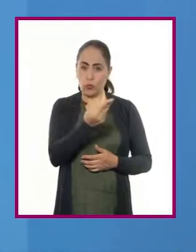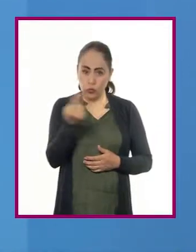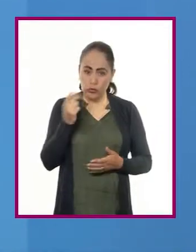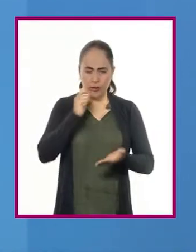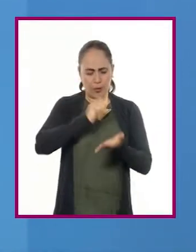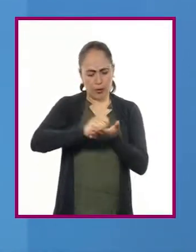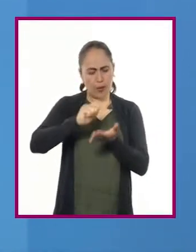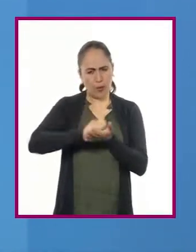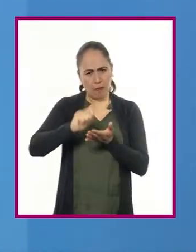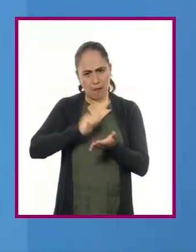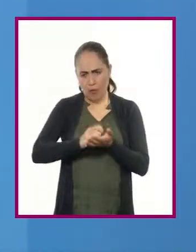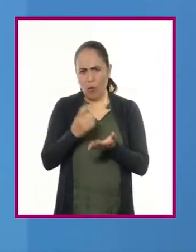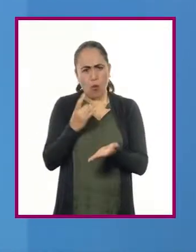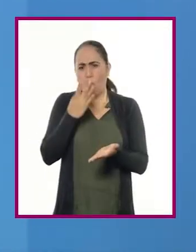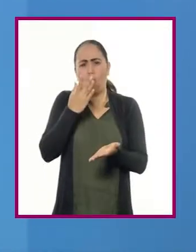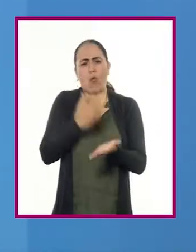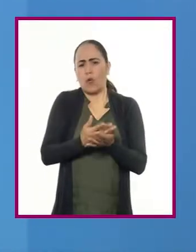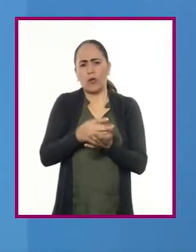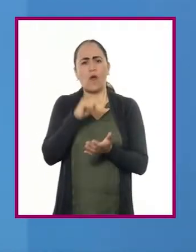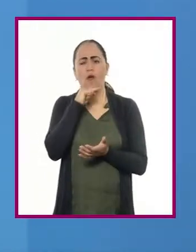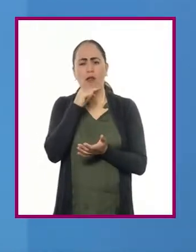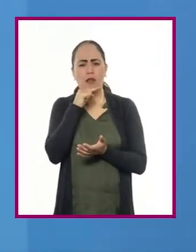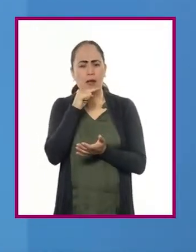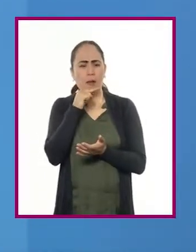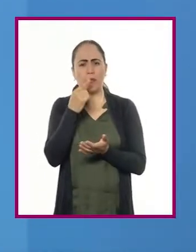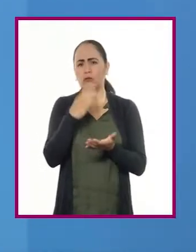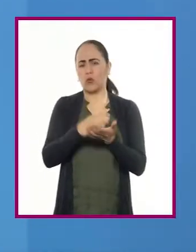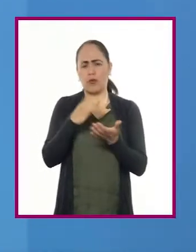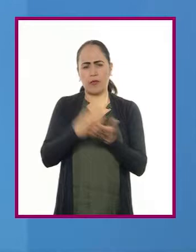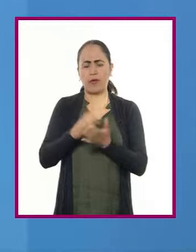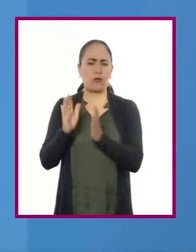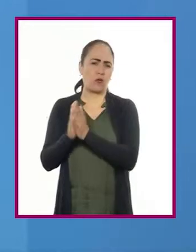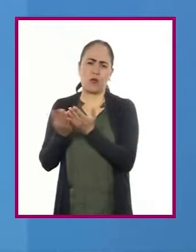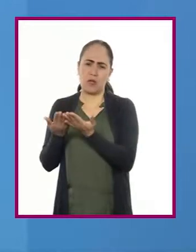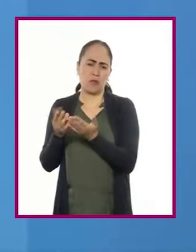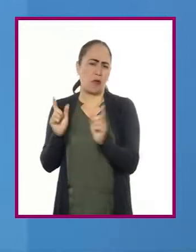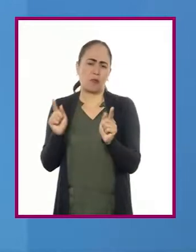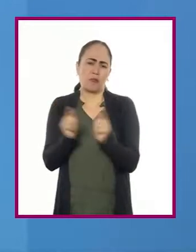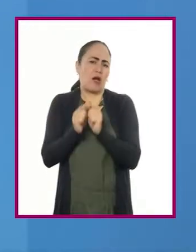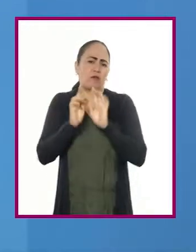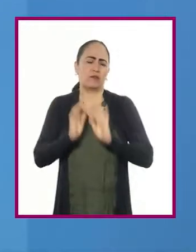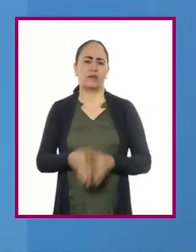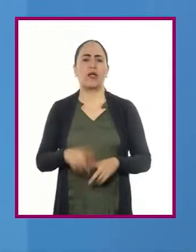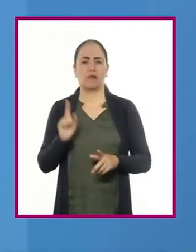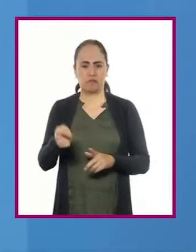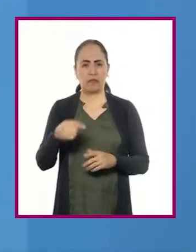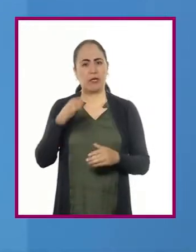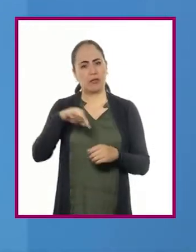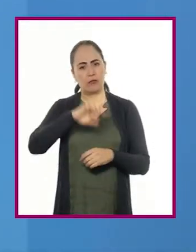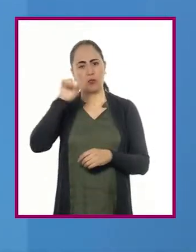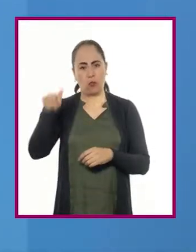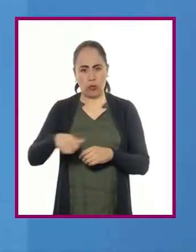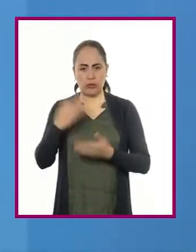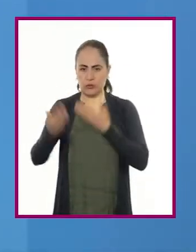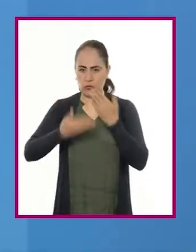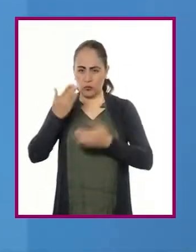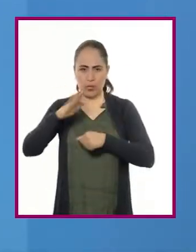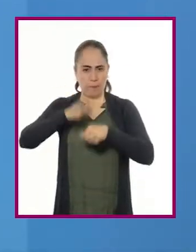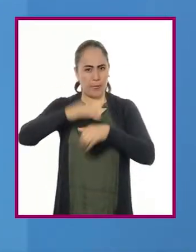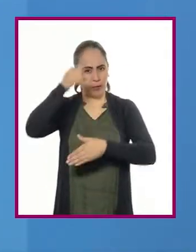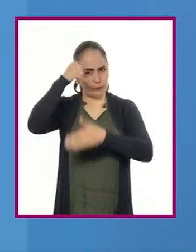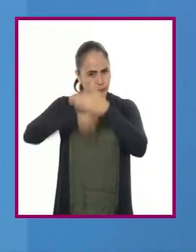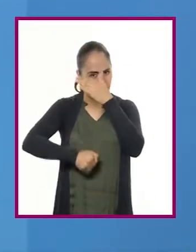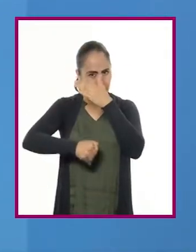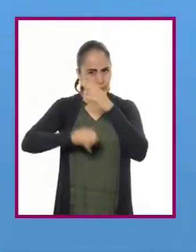anotaciones solo necesitan lápiz o bolígrafo, cuaderno y su libro de texto para profundizar y ampliar sus